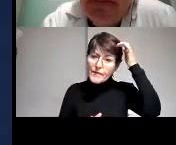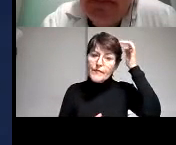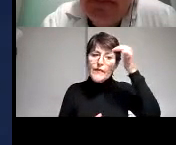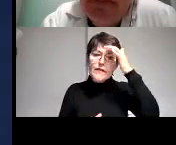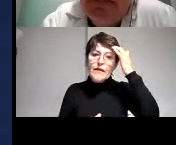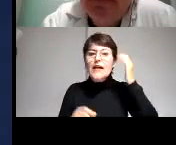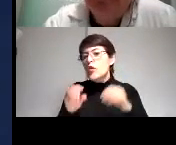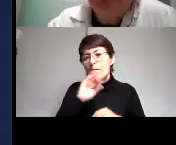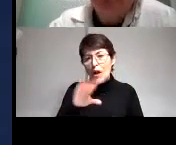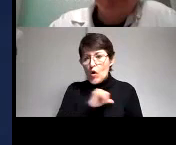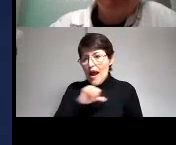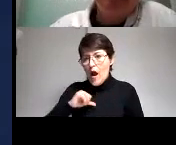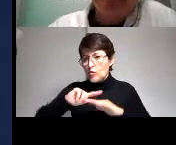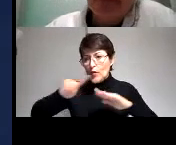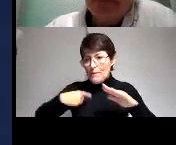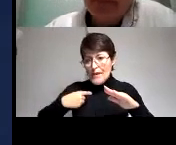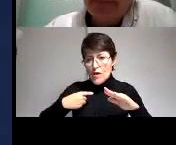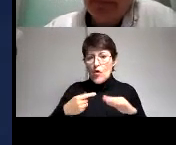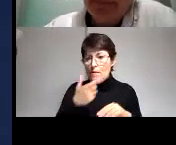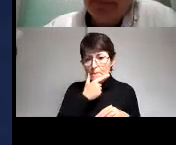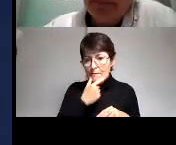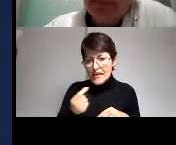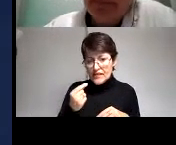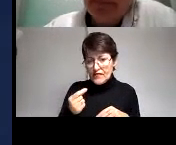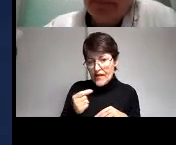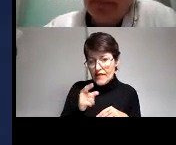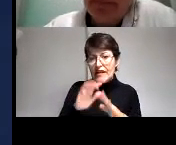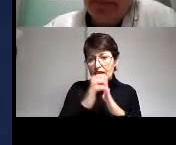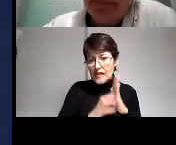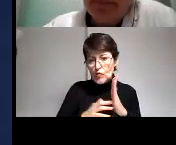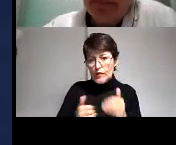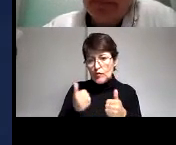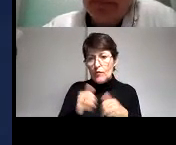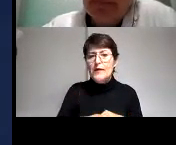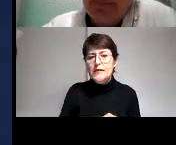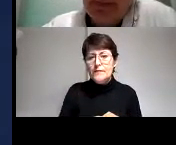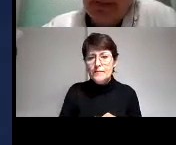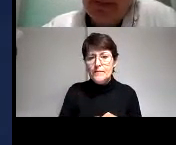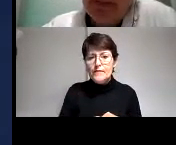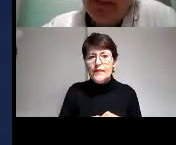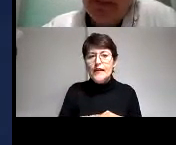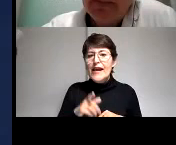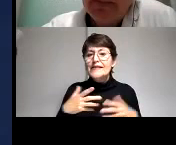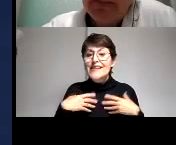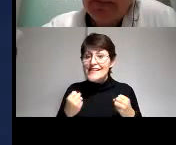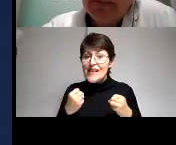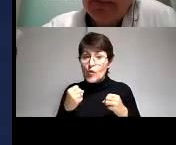nuestro autoenvío, que es la manera más rápida, fácil y con el mayor descuento. En este caso, el de Salud Básica tiene